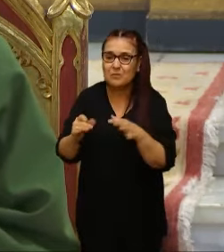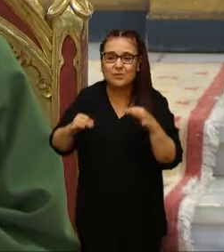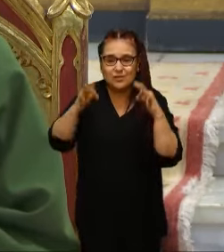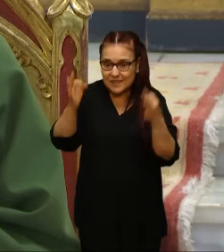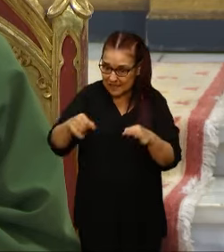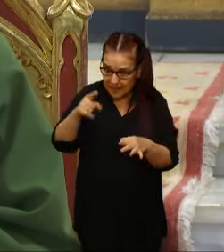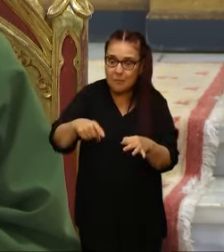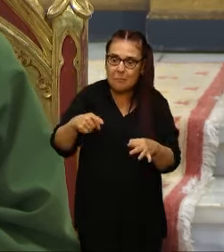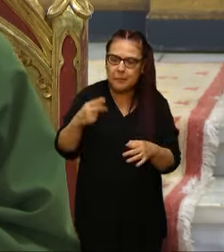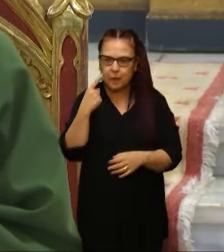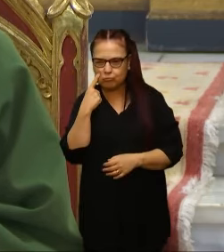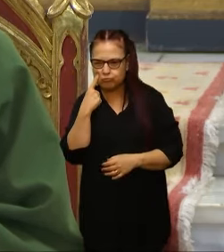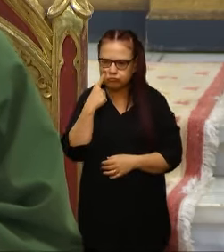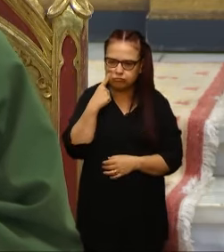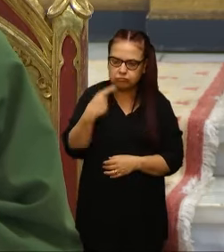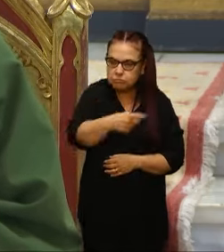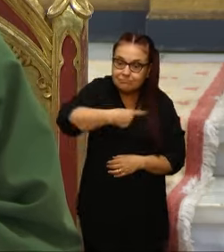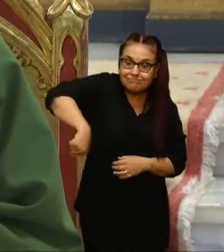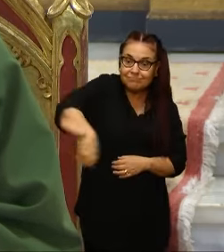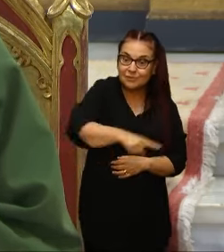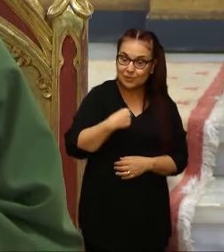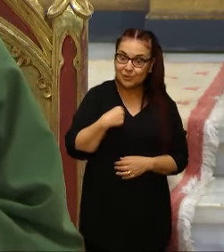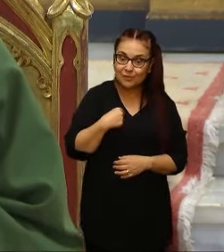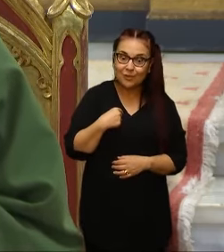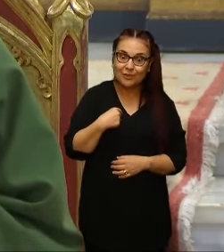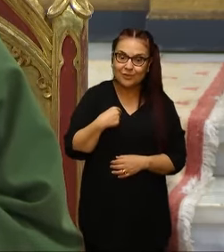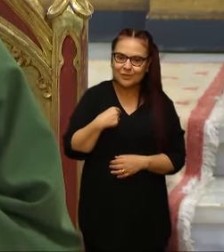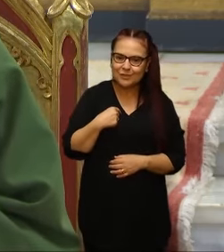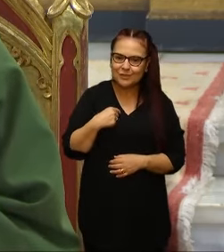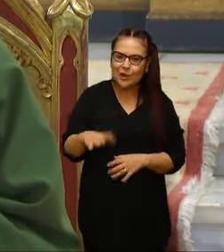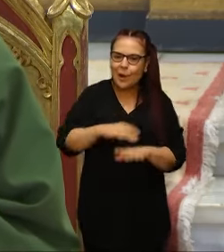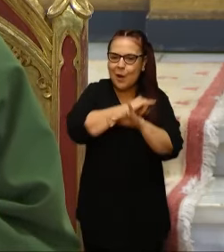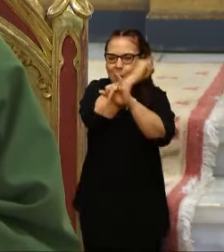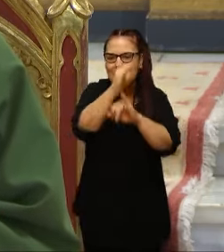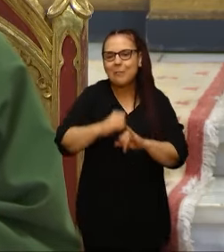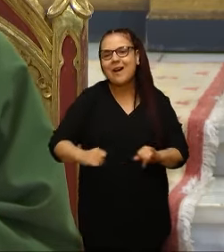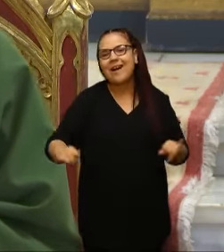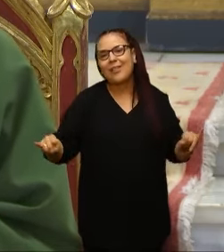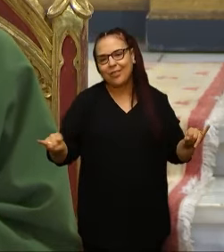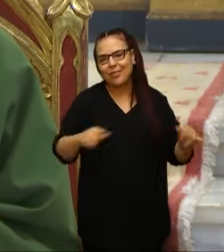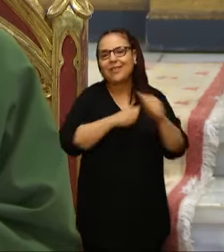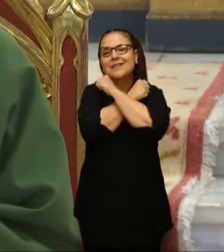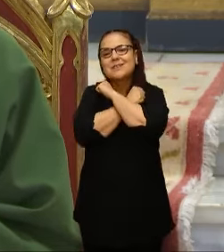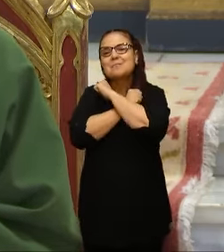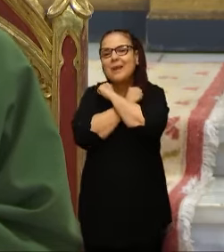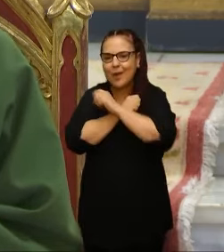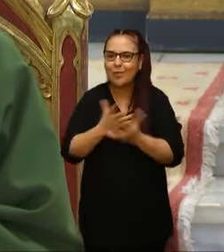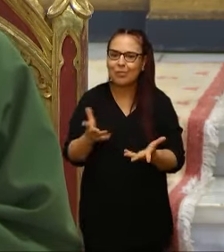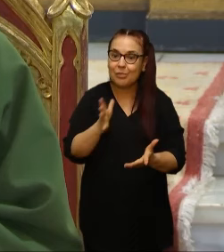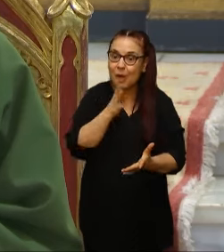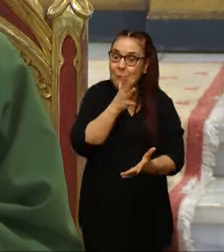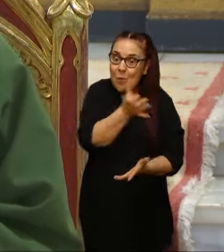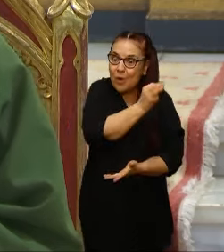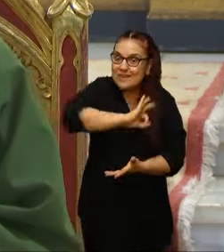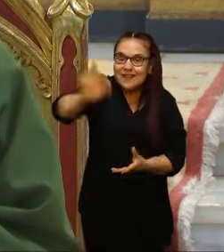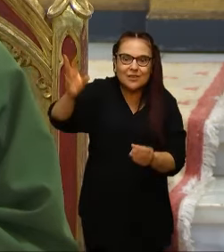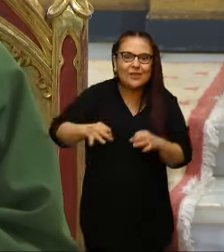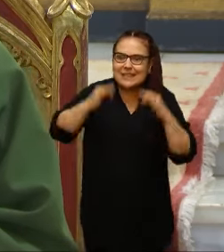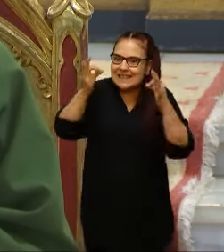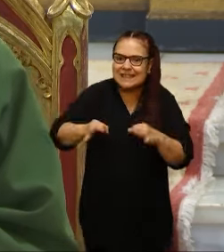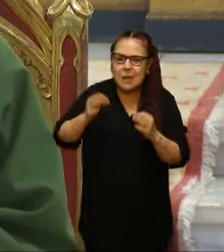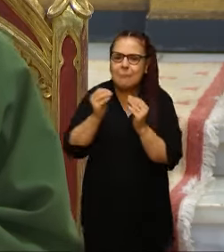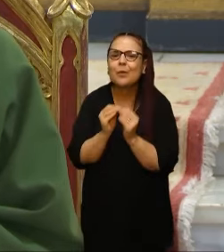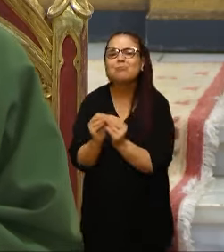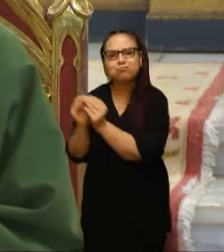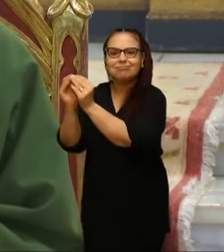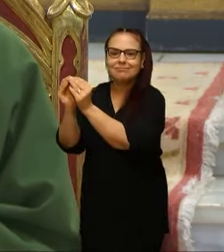esa actitud de vigilancia y con una gran paz y esperanza, porque el Señor está siempre con